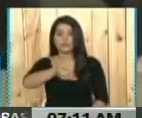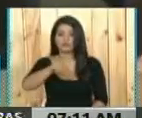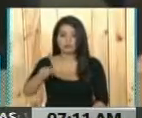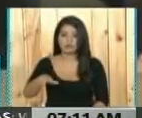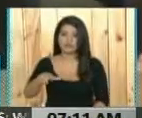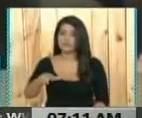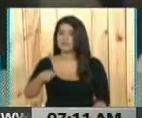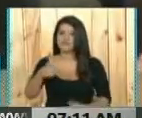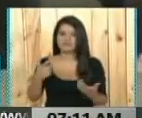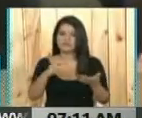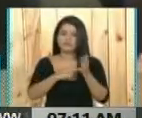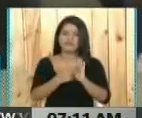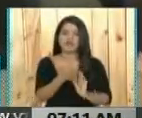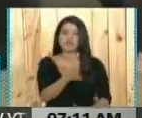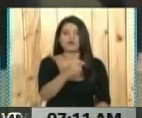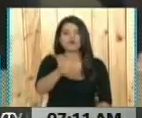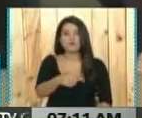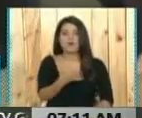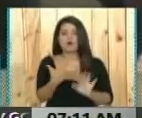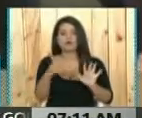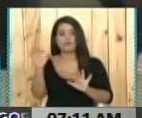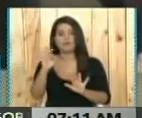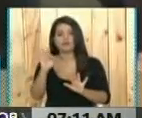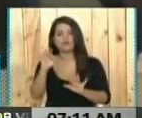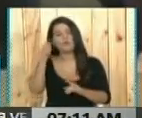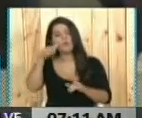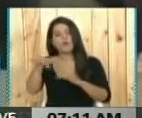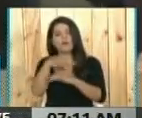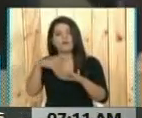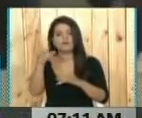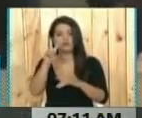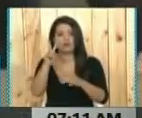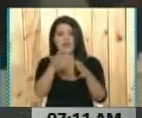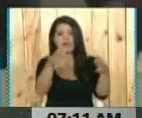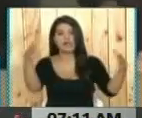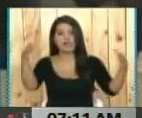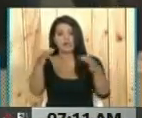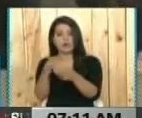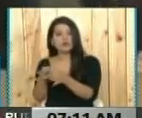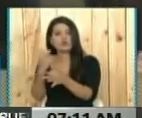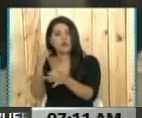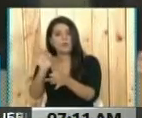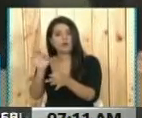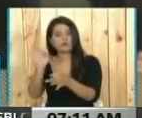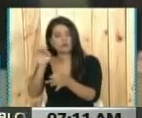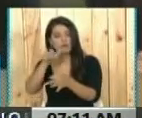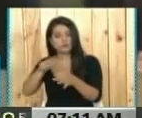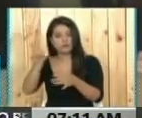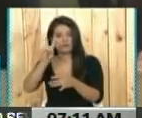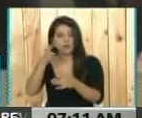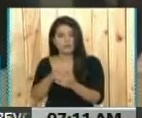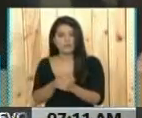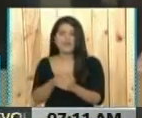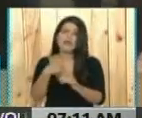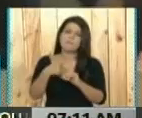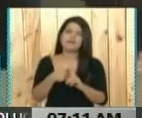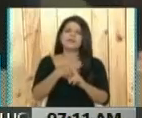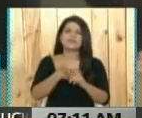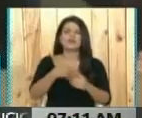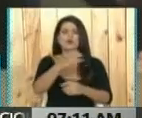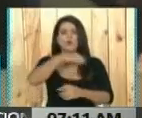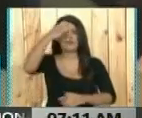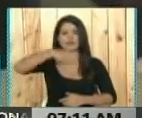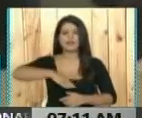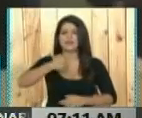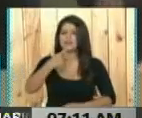el 2,8% de la población total del país. Me permito finalmente citar al comandante Hugo Chávez, quien